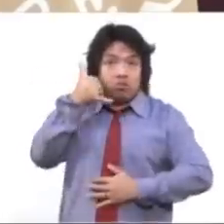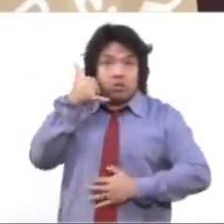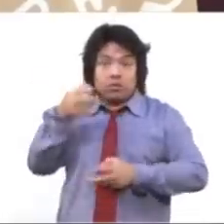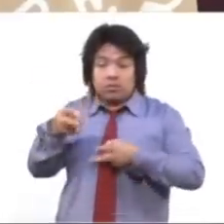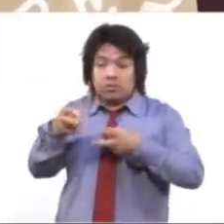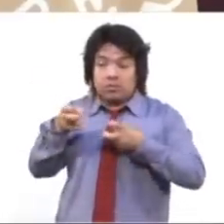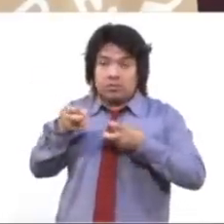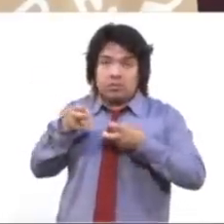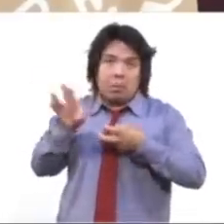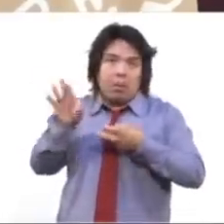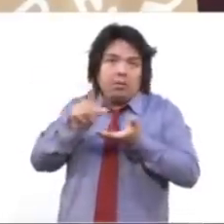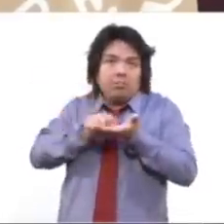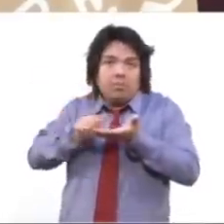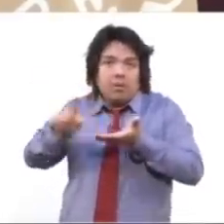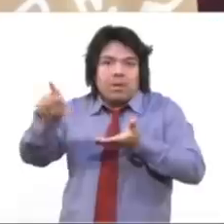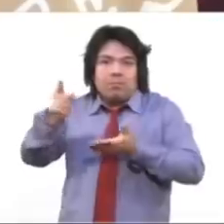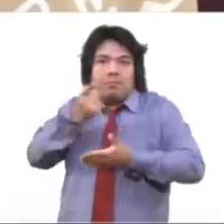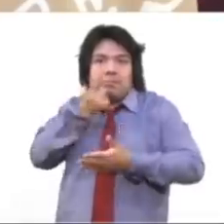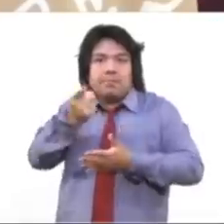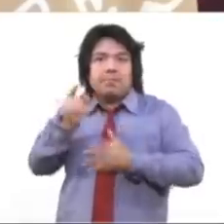teléfono. En un tuit.